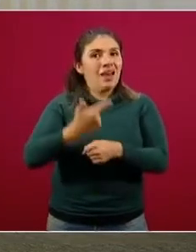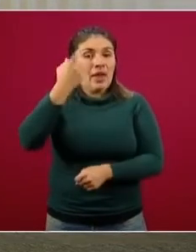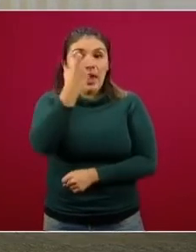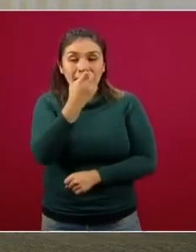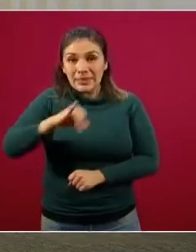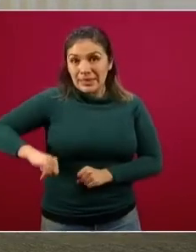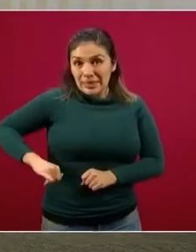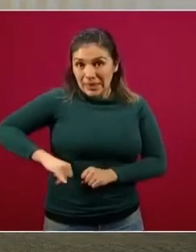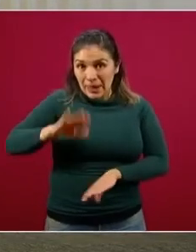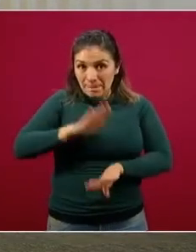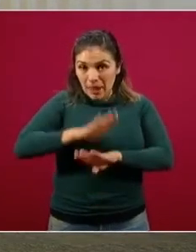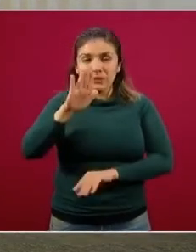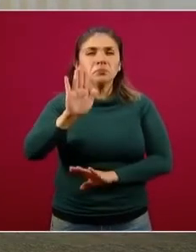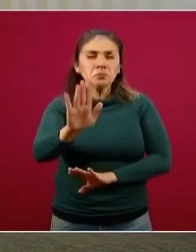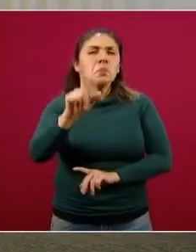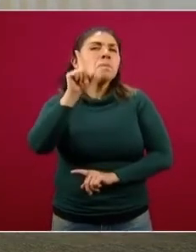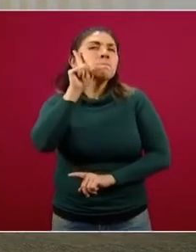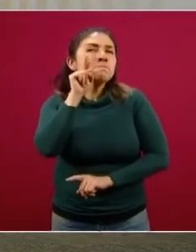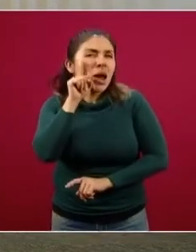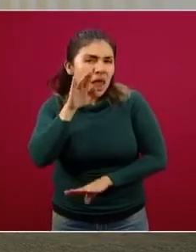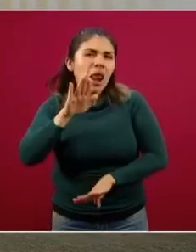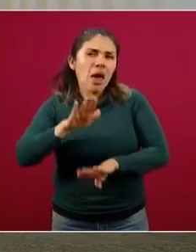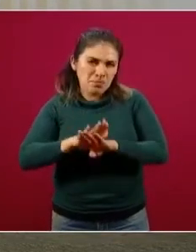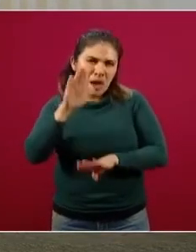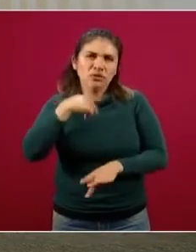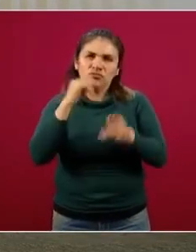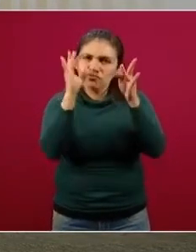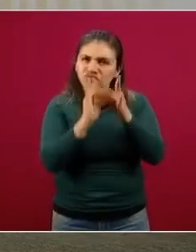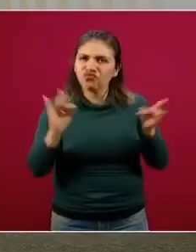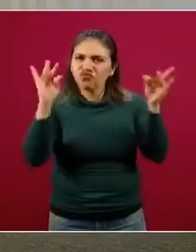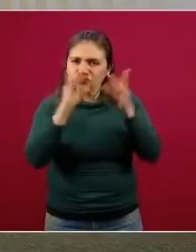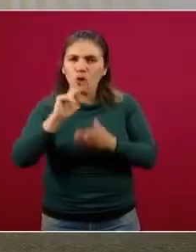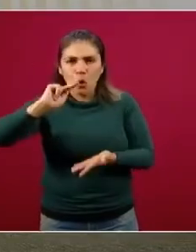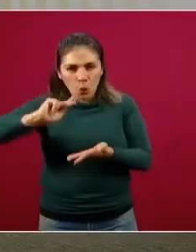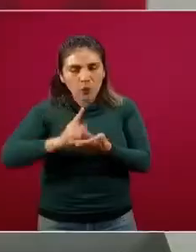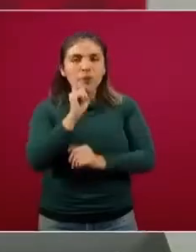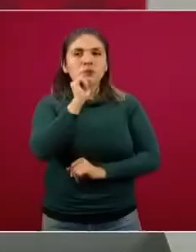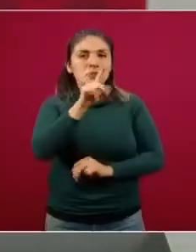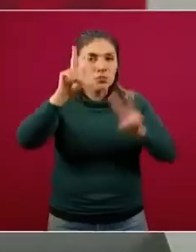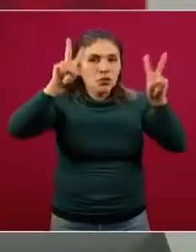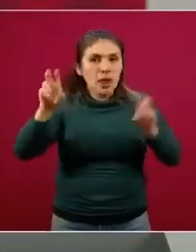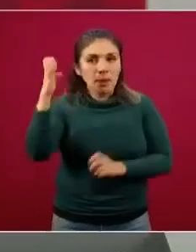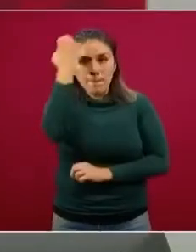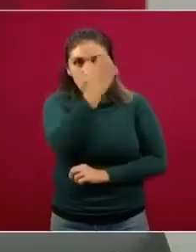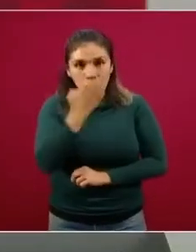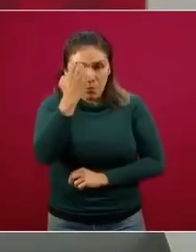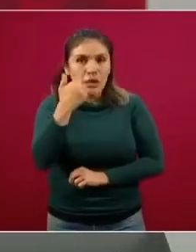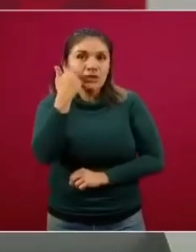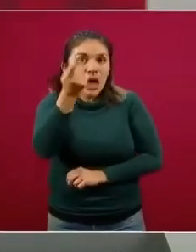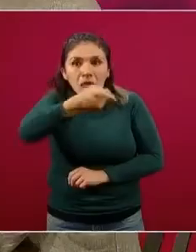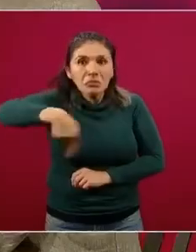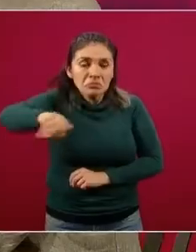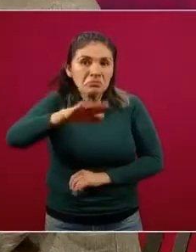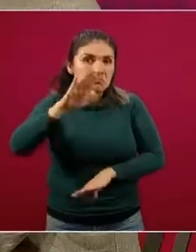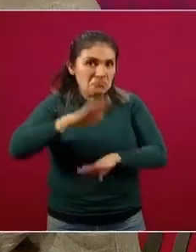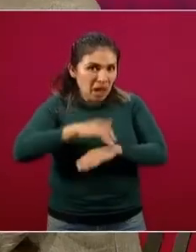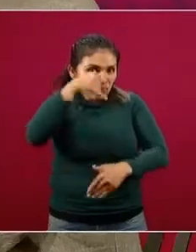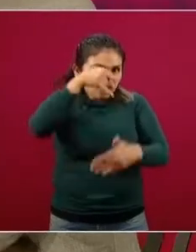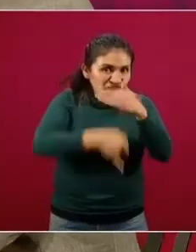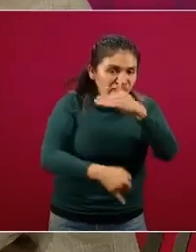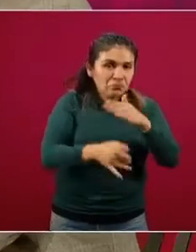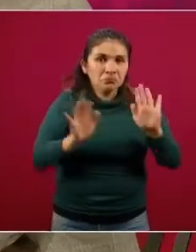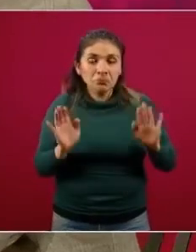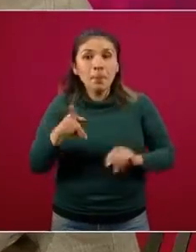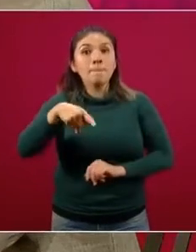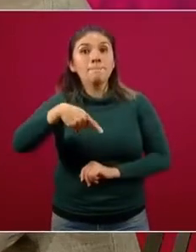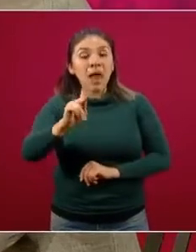Entonces, solo para mañana yo creo que nos da tiempo de explicar nuevamente lo de las pruebas para quien quisiera actualizarse en la materia,